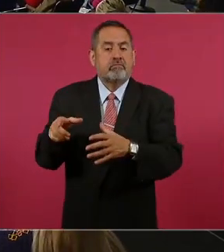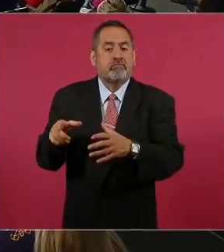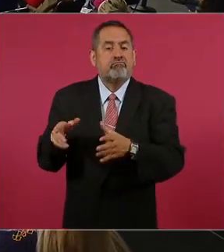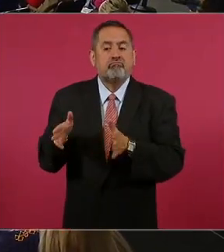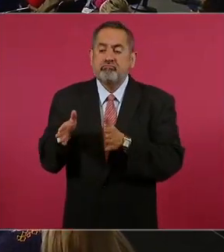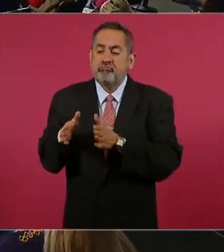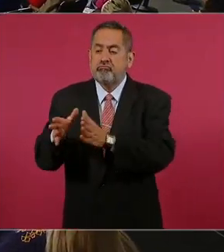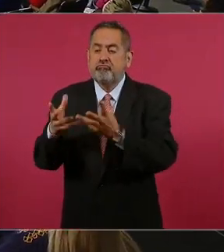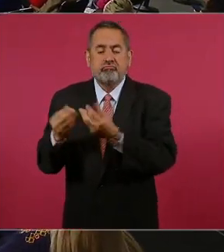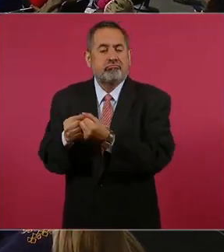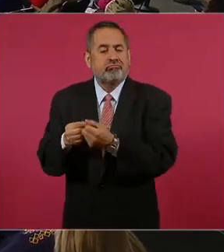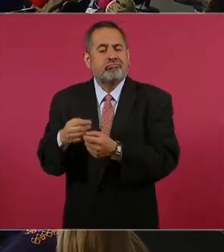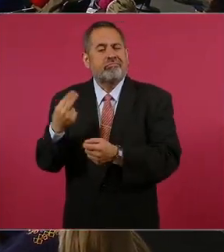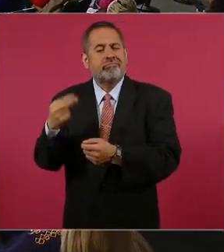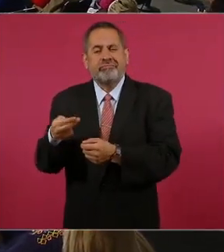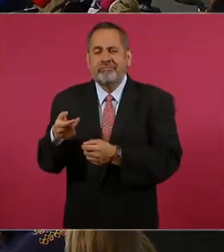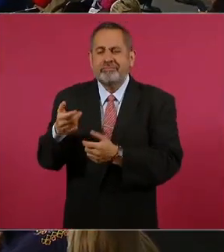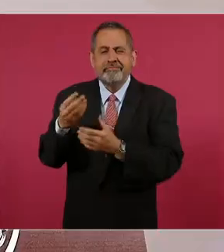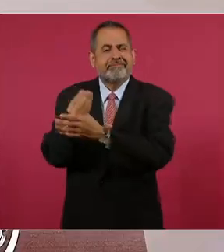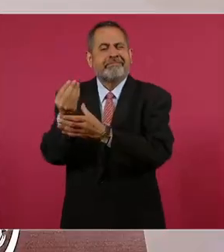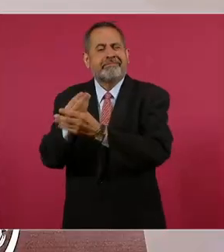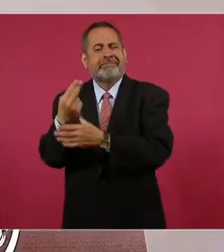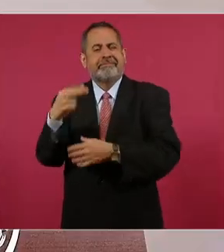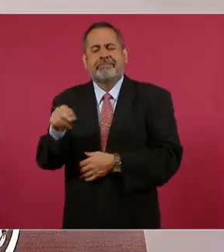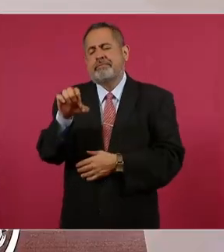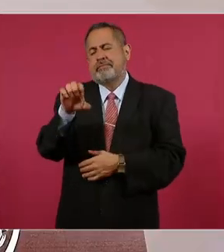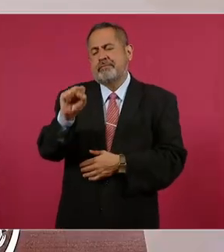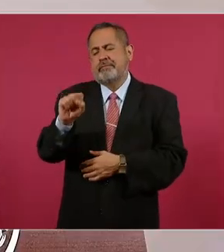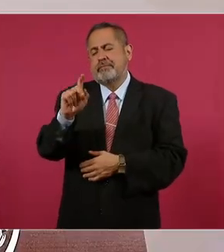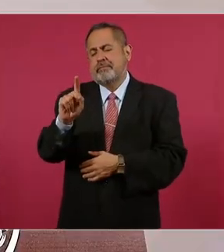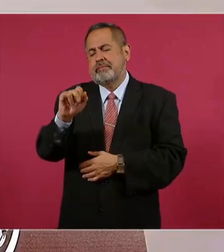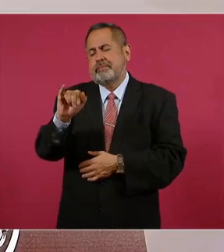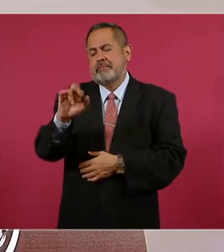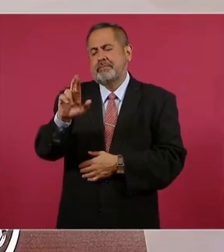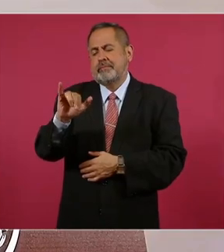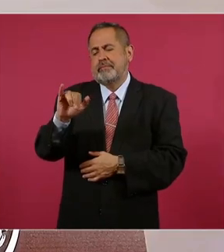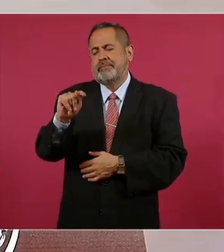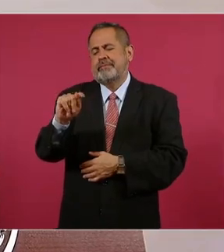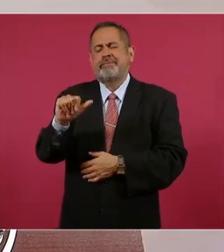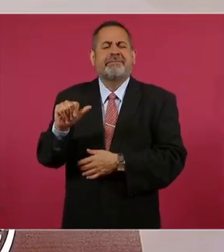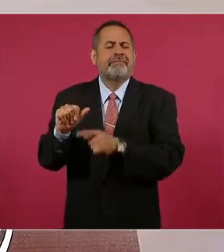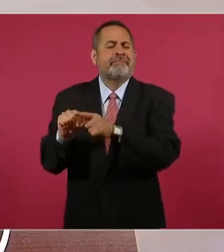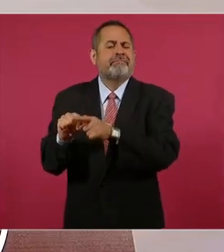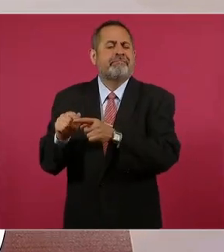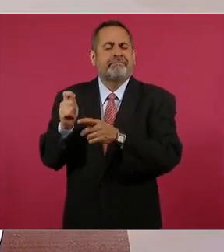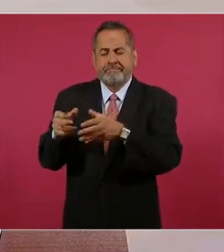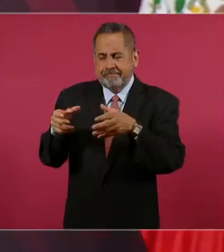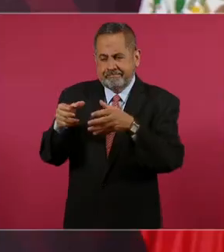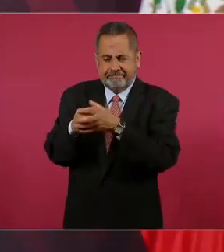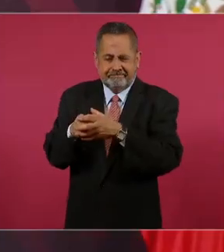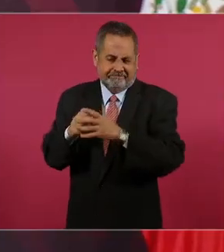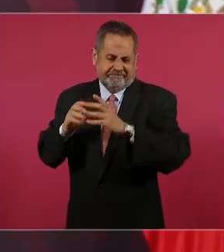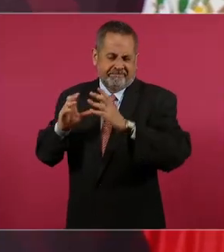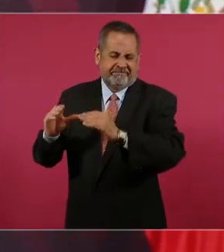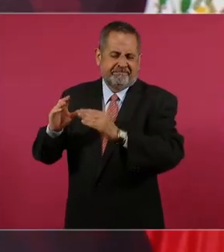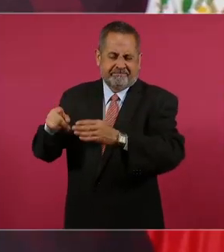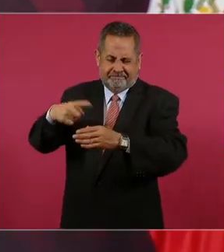corriente espírita, que en ese entonces era una doctrina